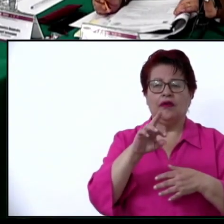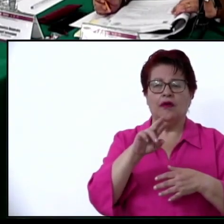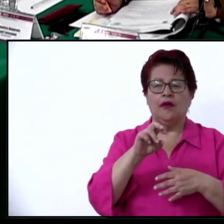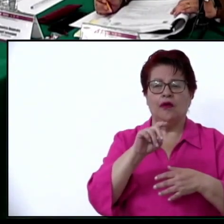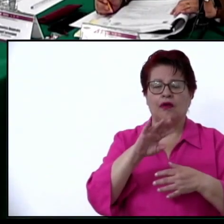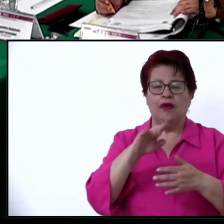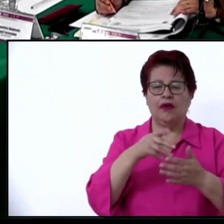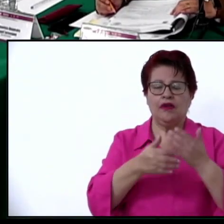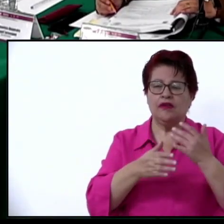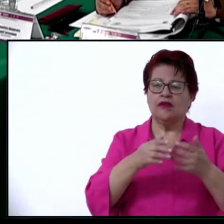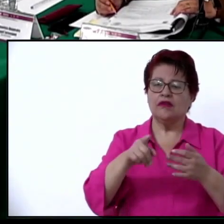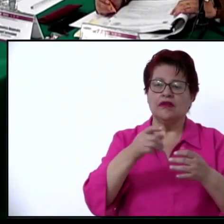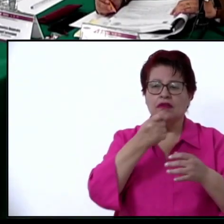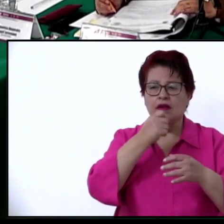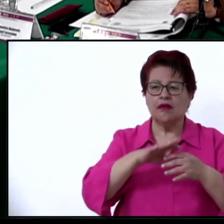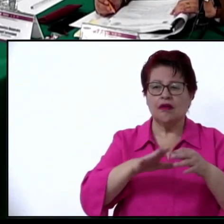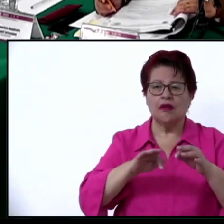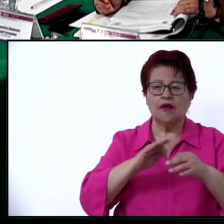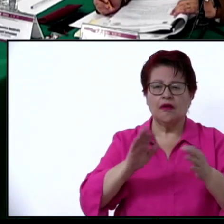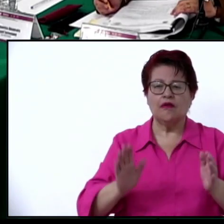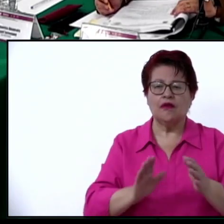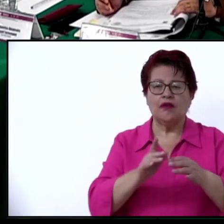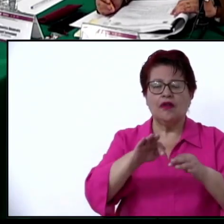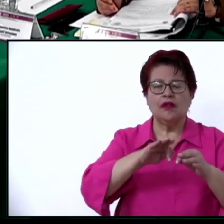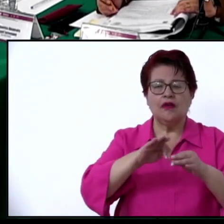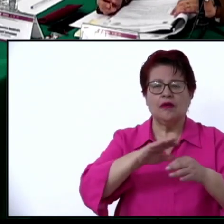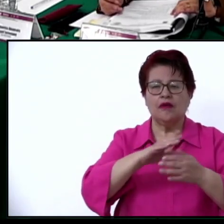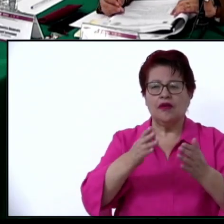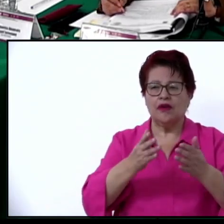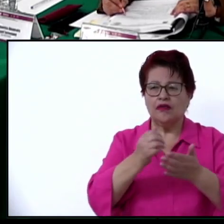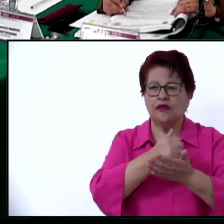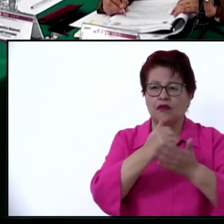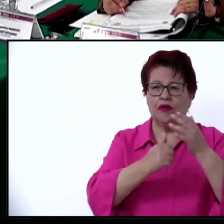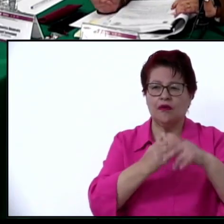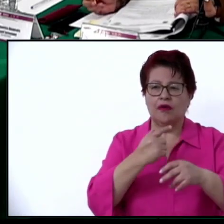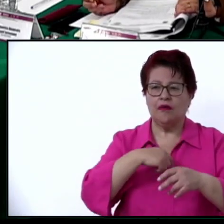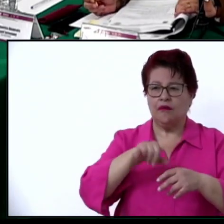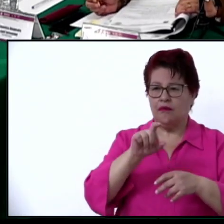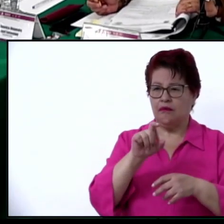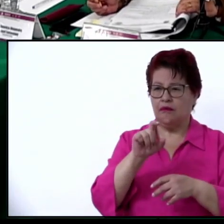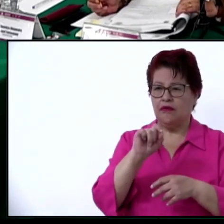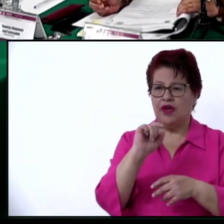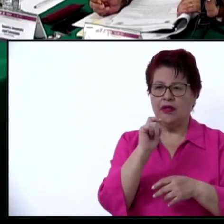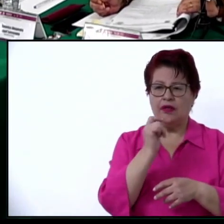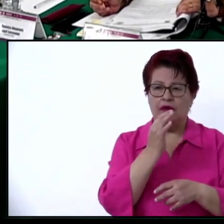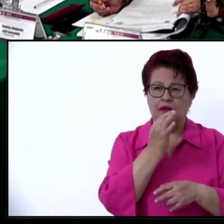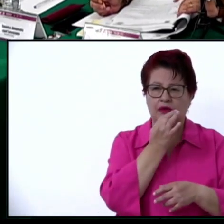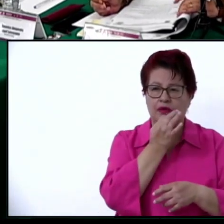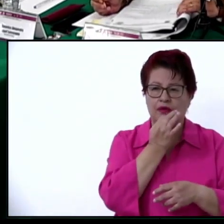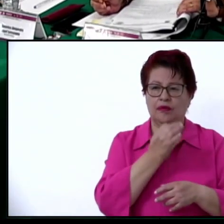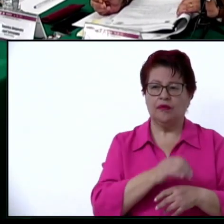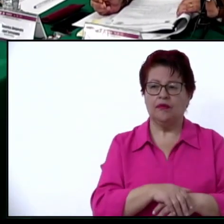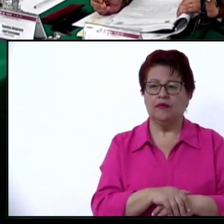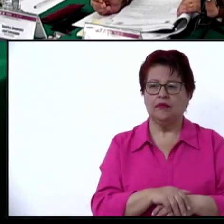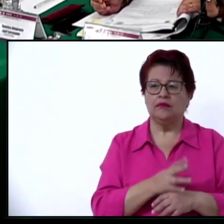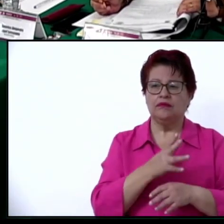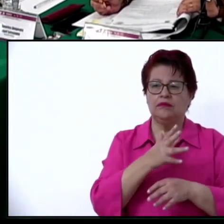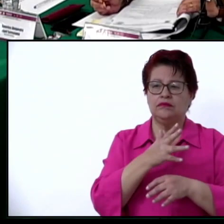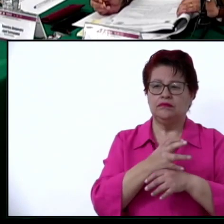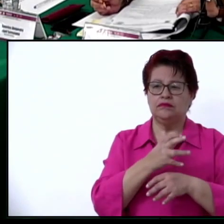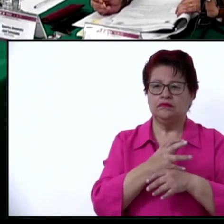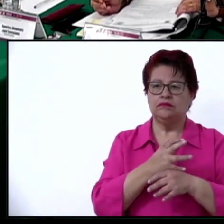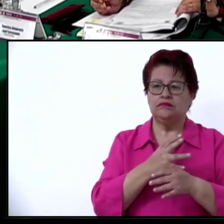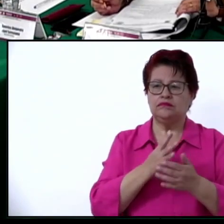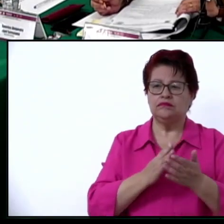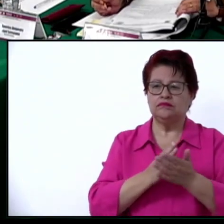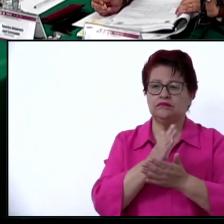secretario del Trabajo y Fomento al Empleo de la Ciudad de México, hasta por 20 minutos. Quinto,